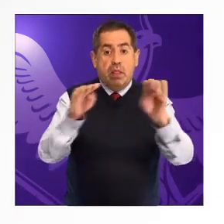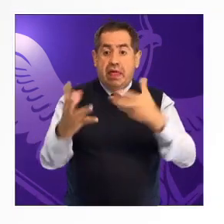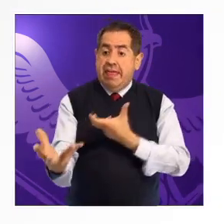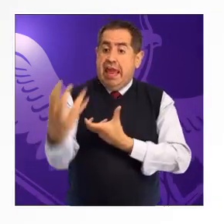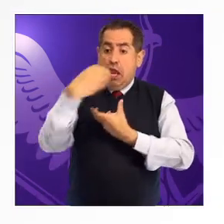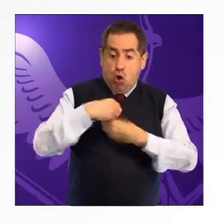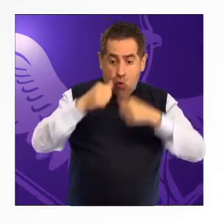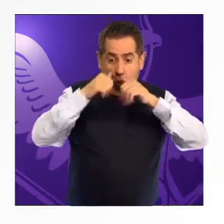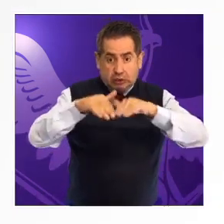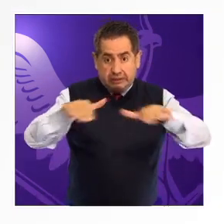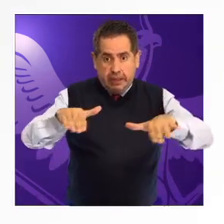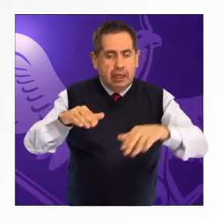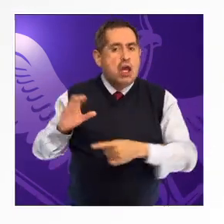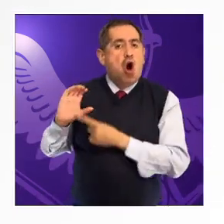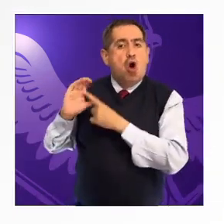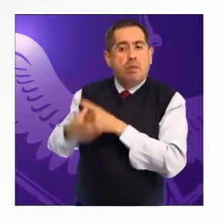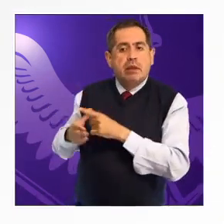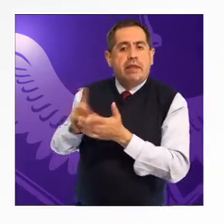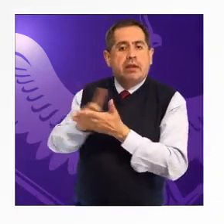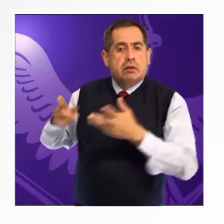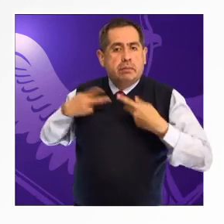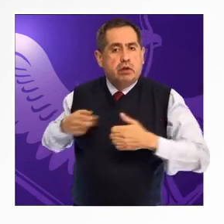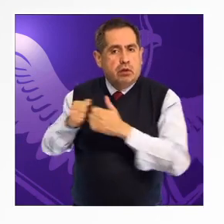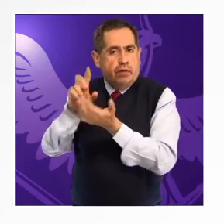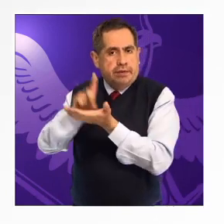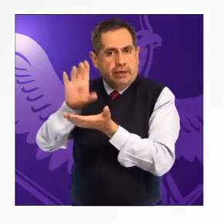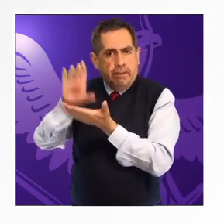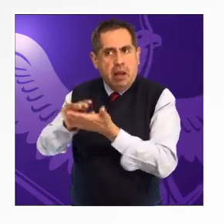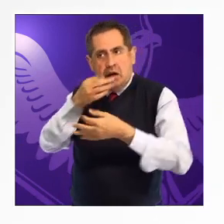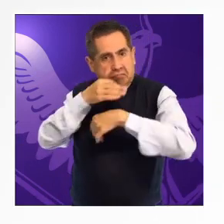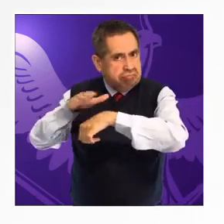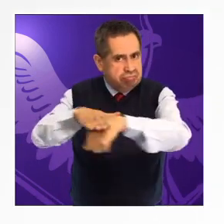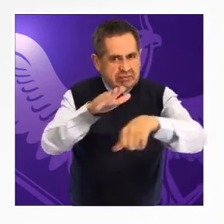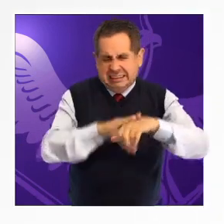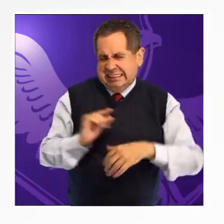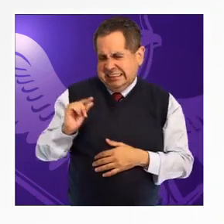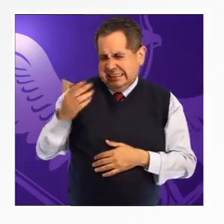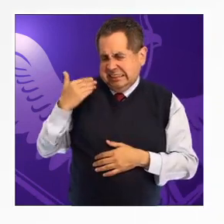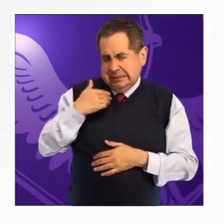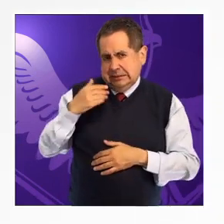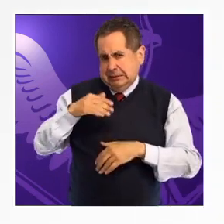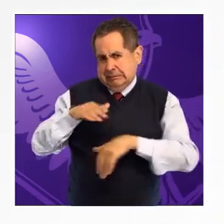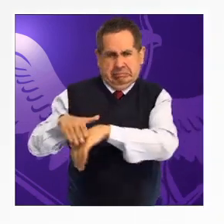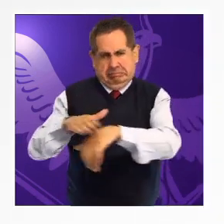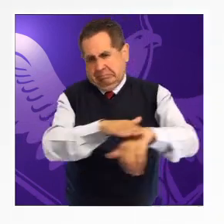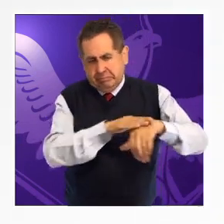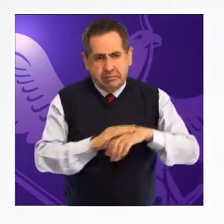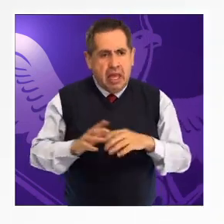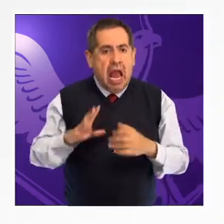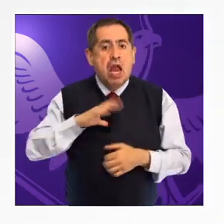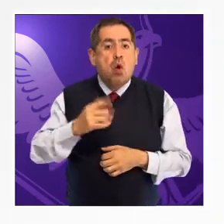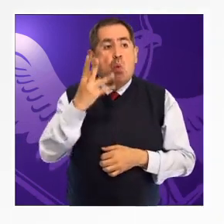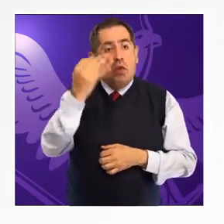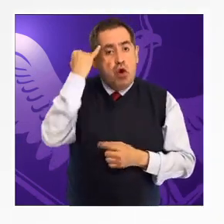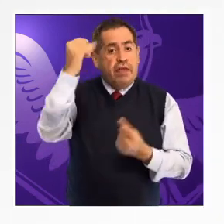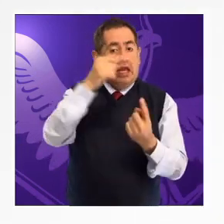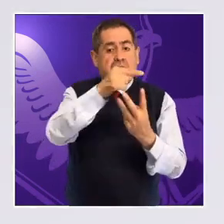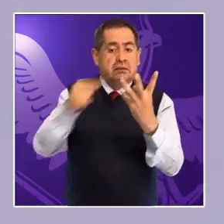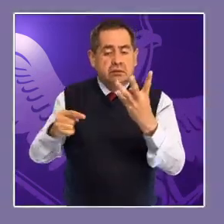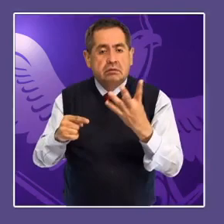esta situación de crisis. Creo que el concepto de igualdad inclusiva que brinda el Comité sobre los Derechos de las Personas